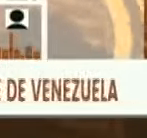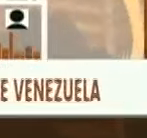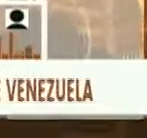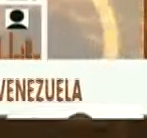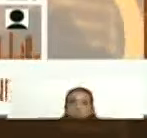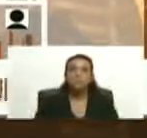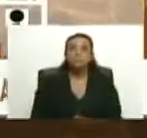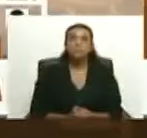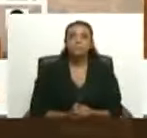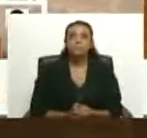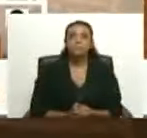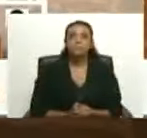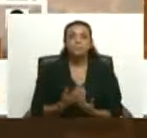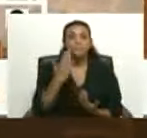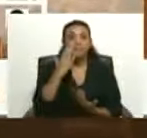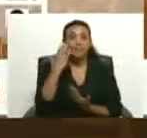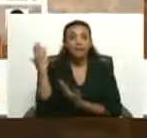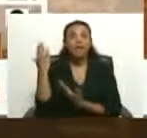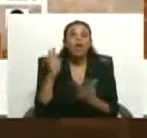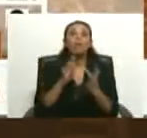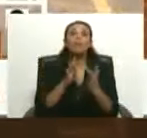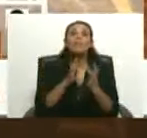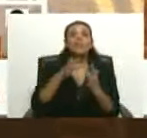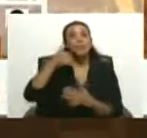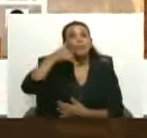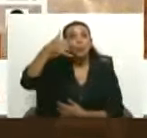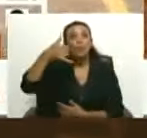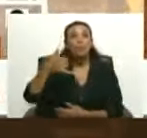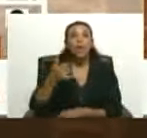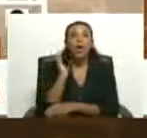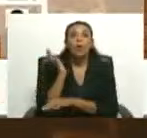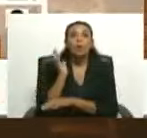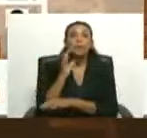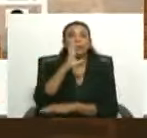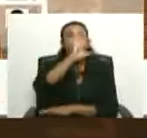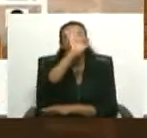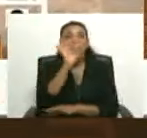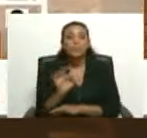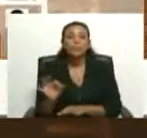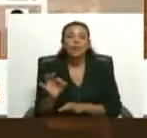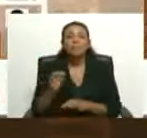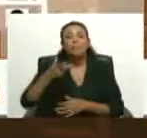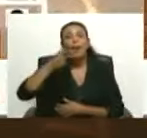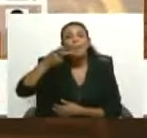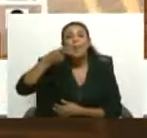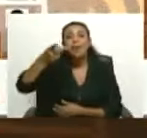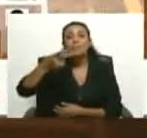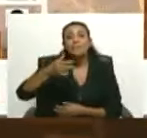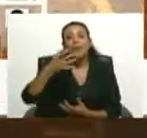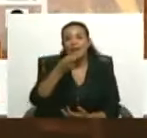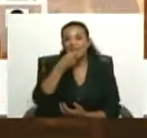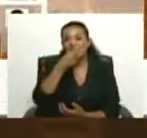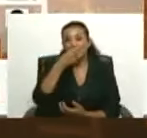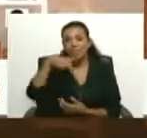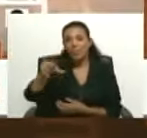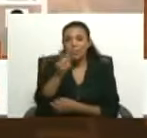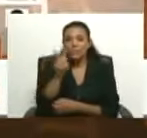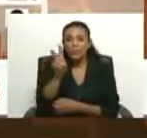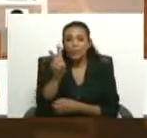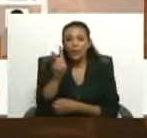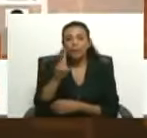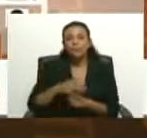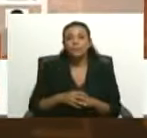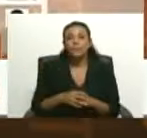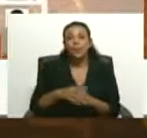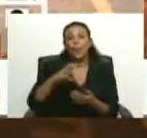extremos. Veíamos en estos días que usted estuvo en Palenque, en México, y luego, presidente, que usted tuvo esa